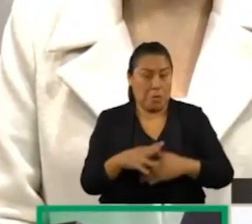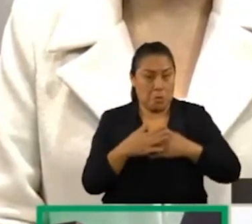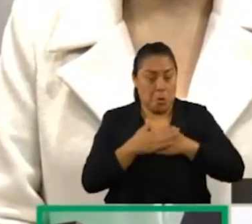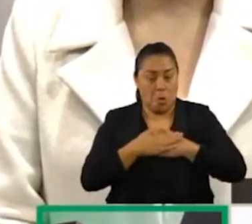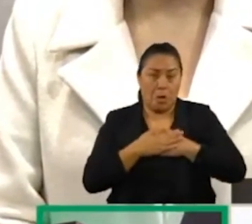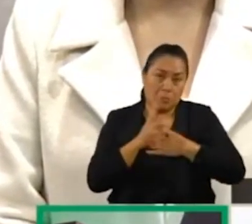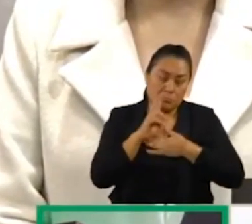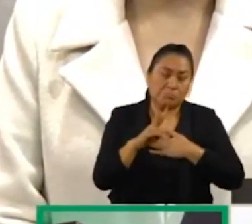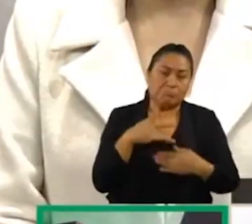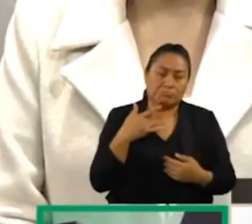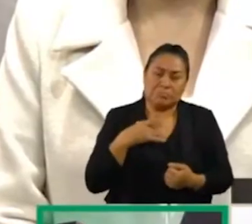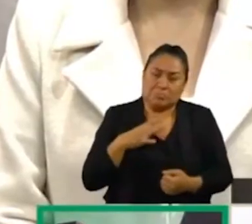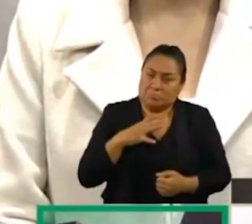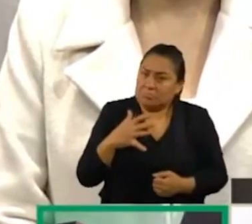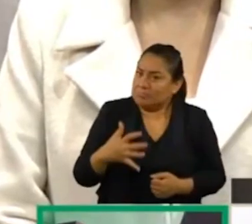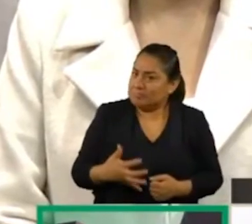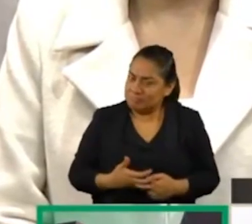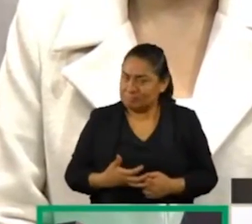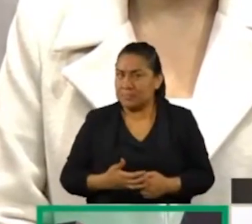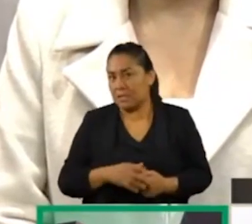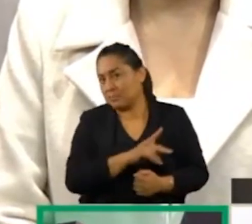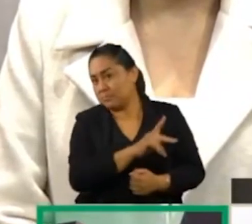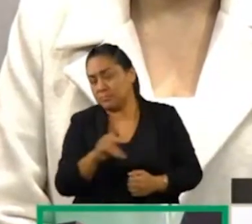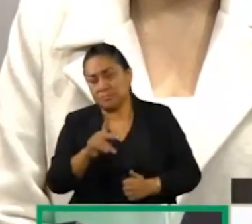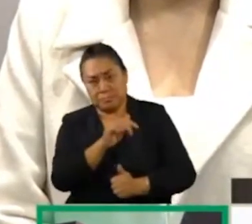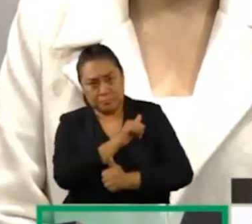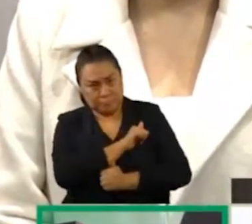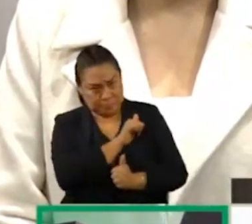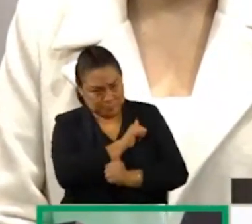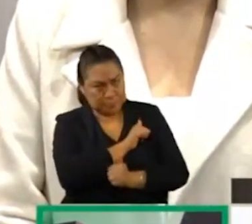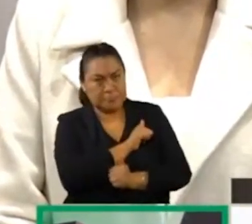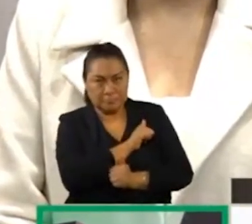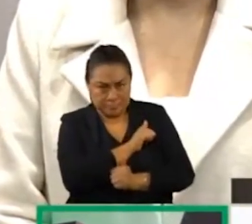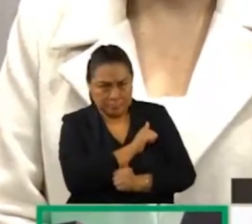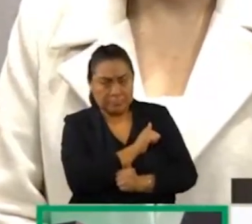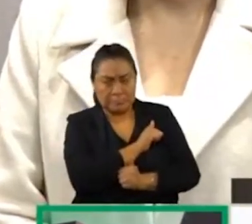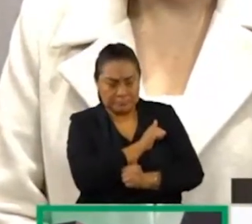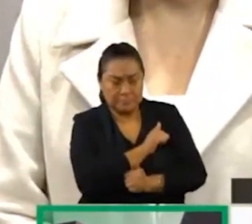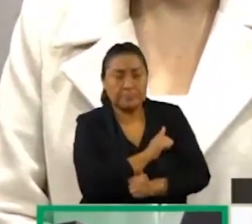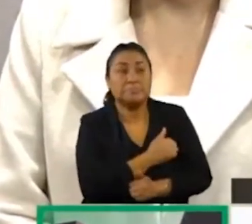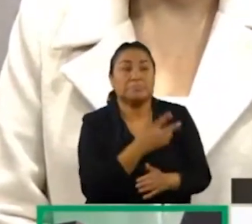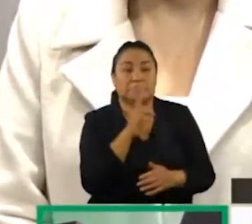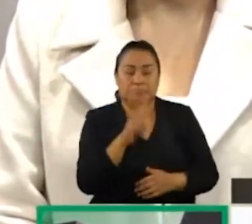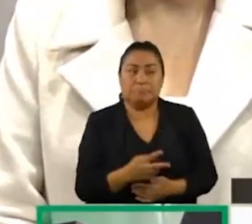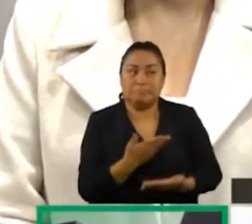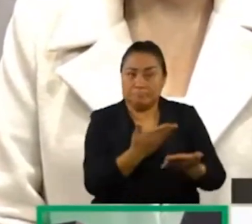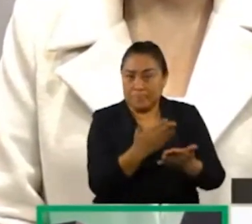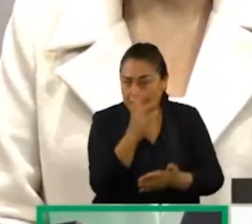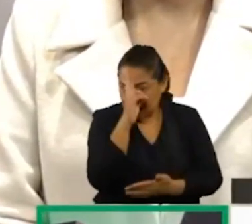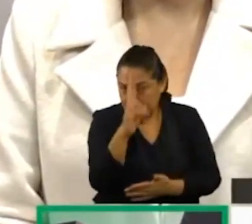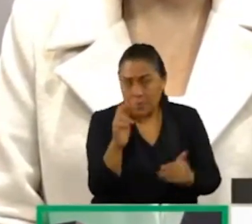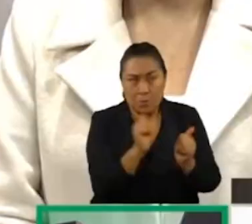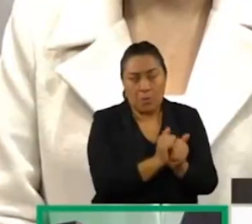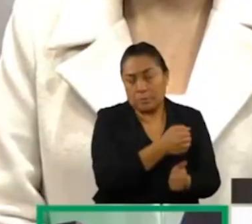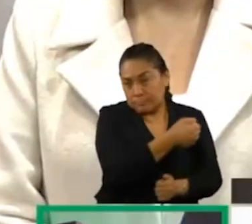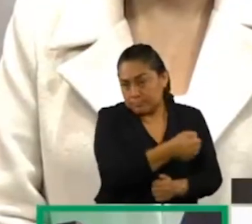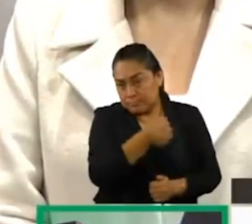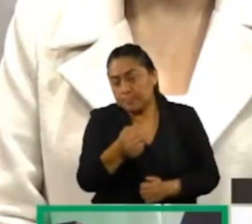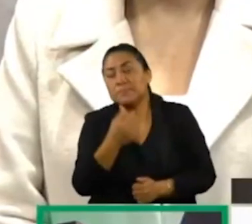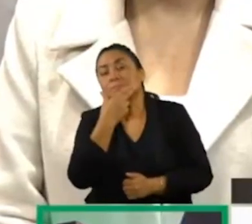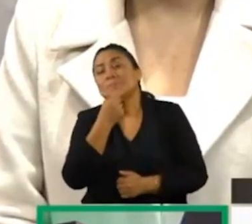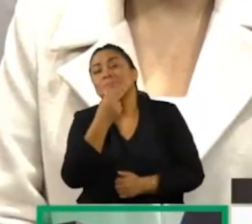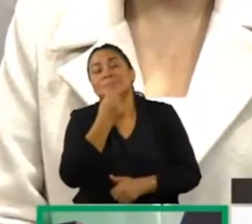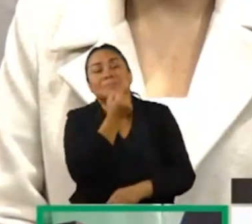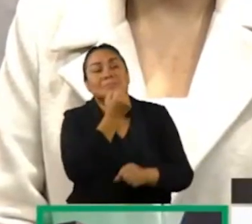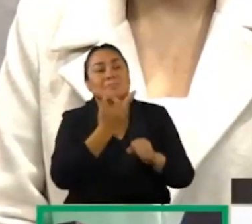orgulloso de nuestras Fuerzas Armadas y de nuestro Ejército. Un saludo respetuoso al general